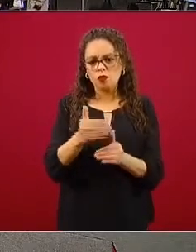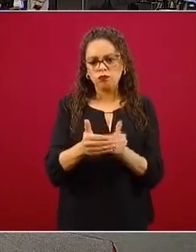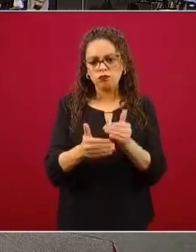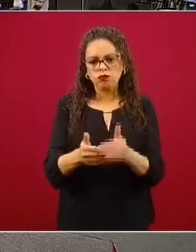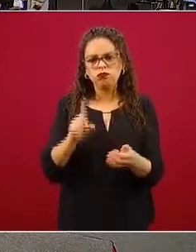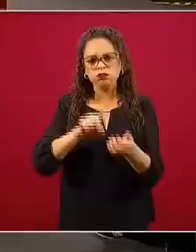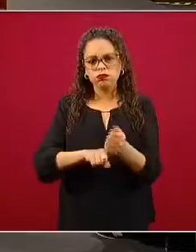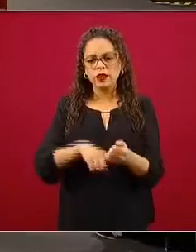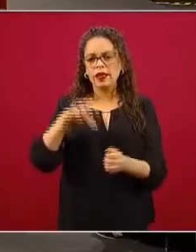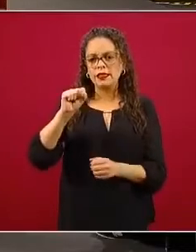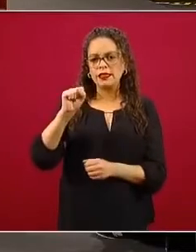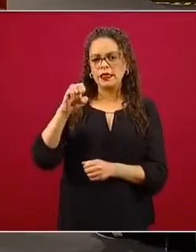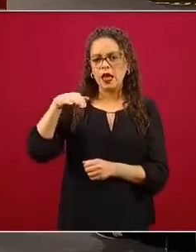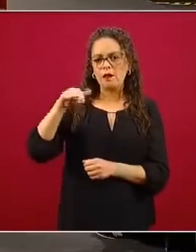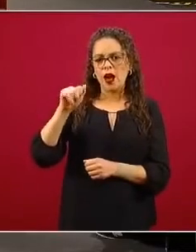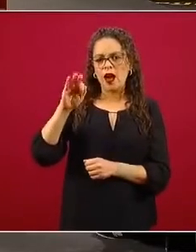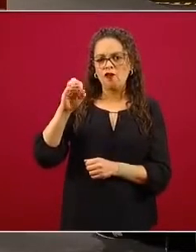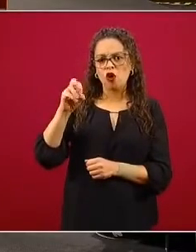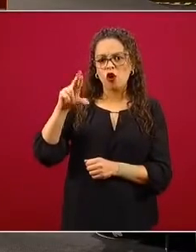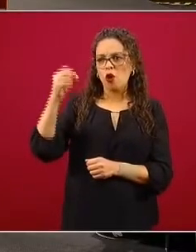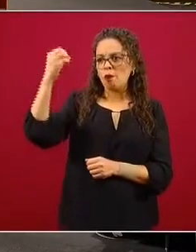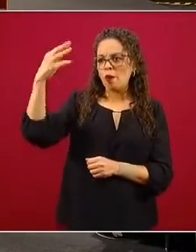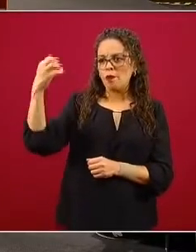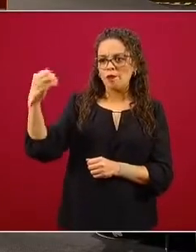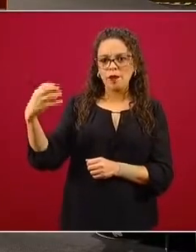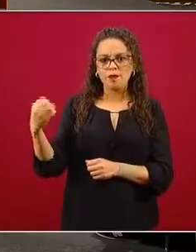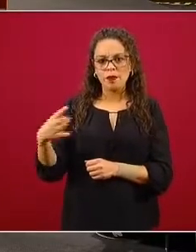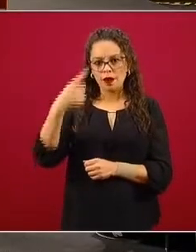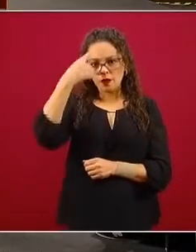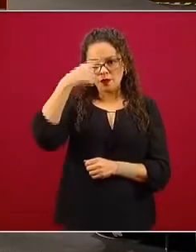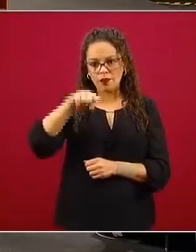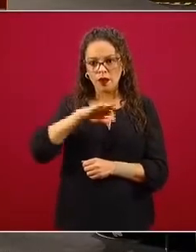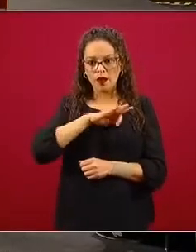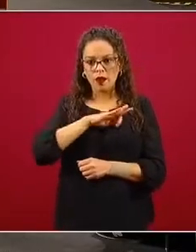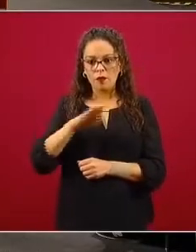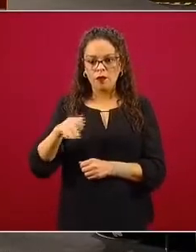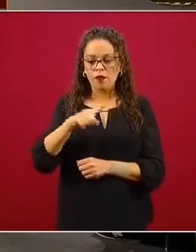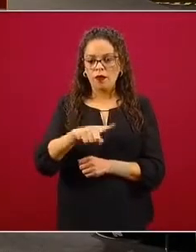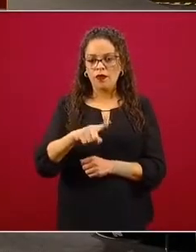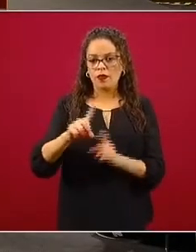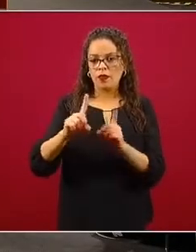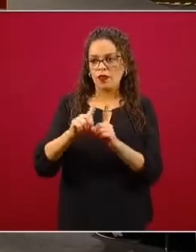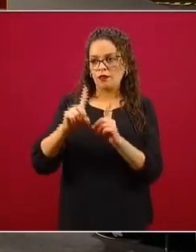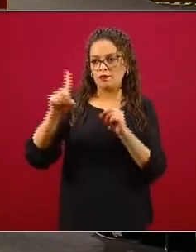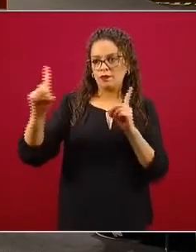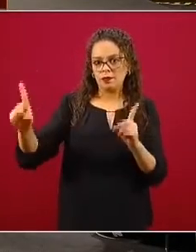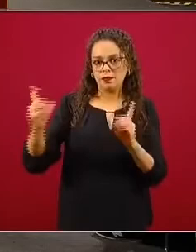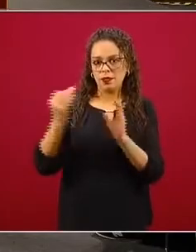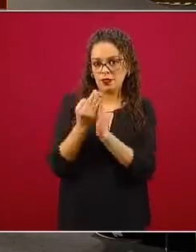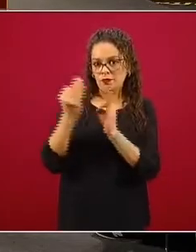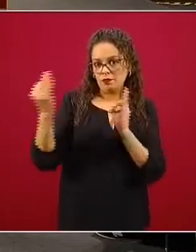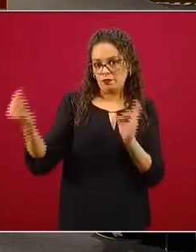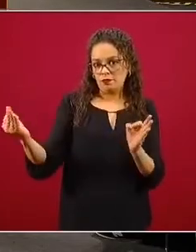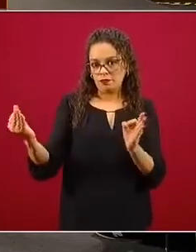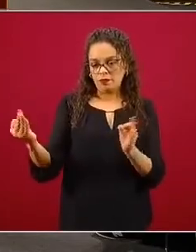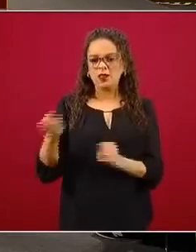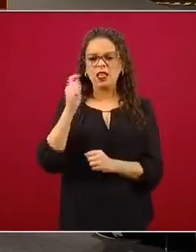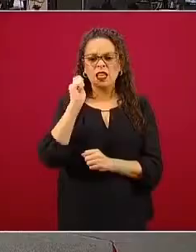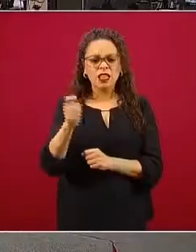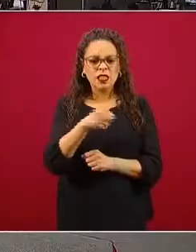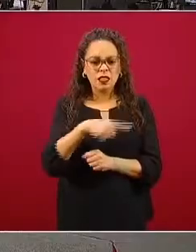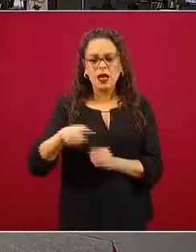semáforos para lograr este levantamiento de la sana distancia? ¿Quiénes van a aplicar? Si nos puede comentar